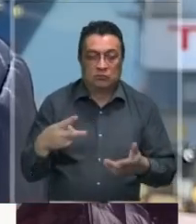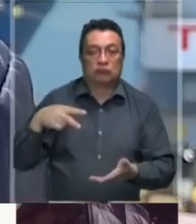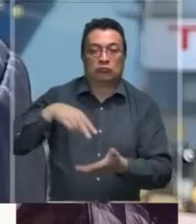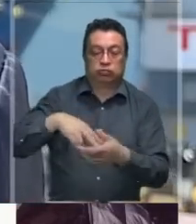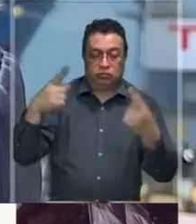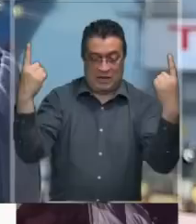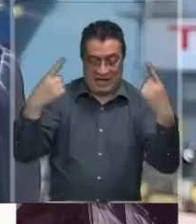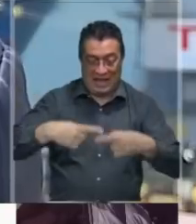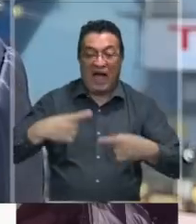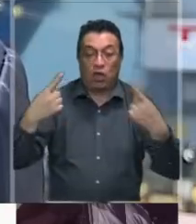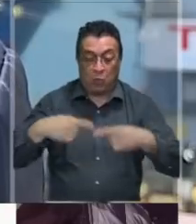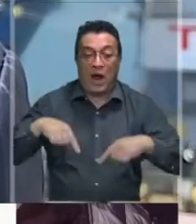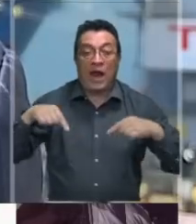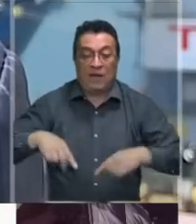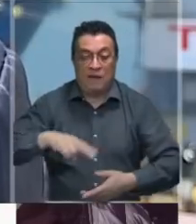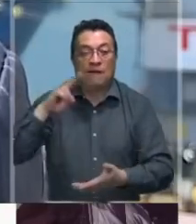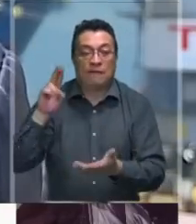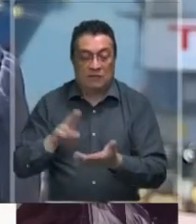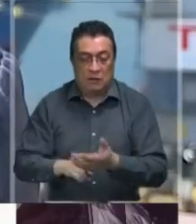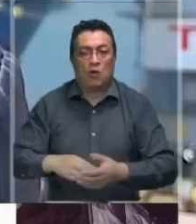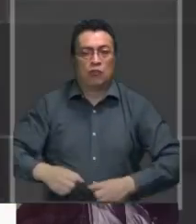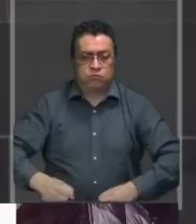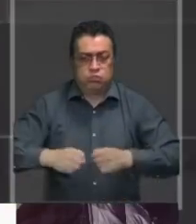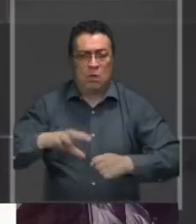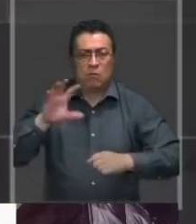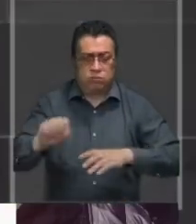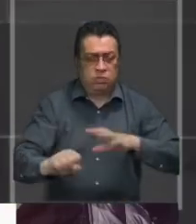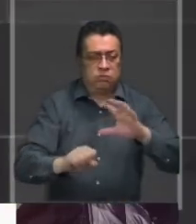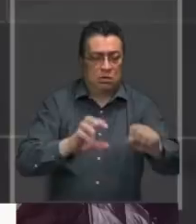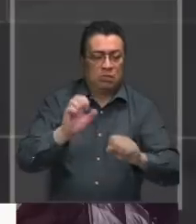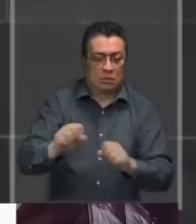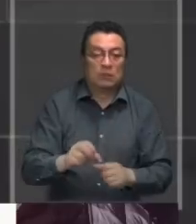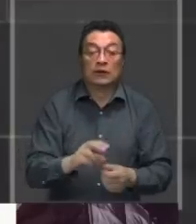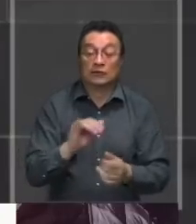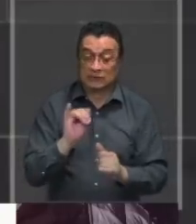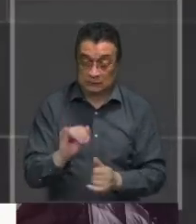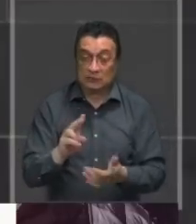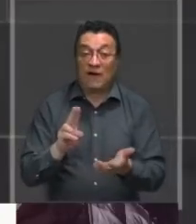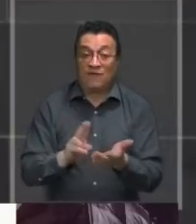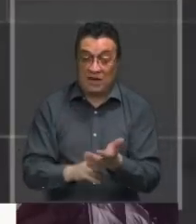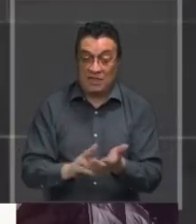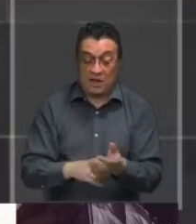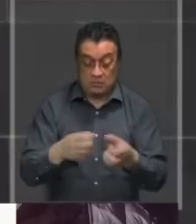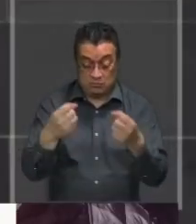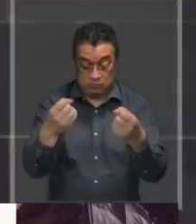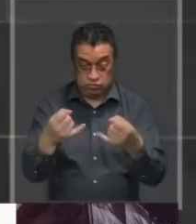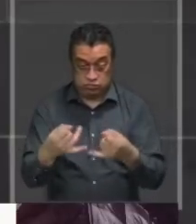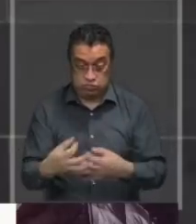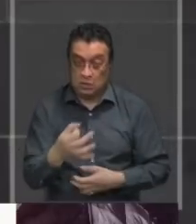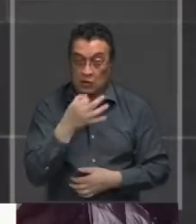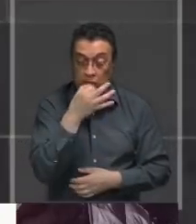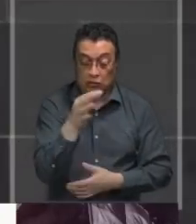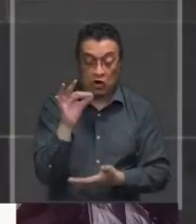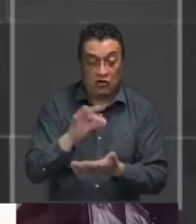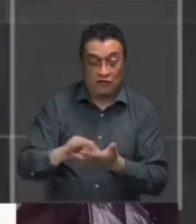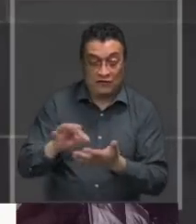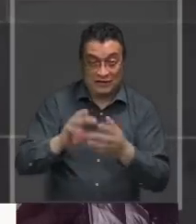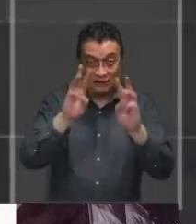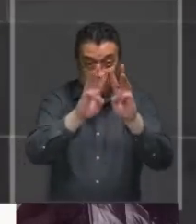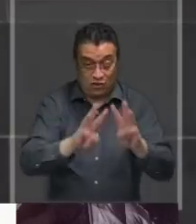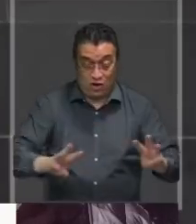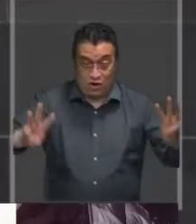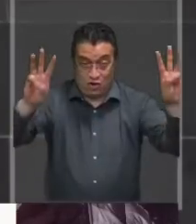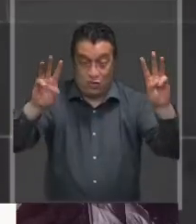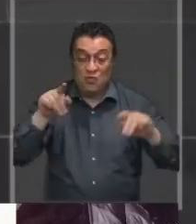que efectivamente tiene esa capacidad de detección. Efectivamente, las cifras que da la Oficina de las Naciones Unidas contra la Droga y el